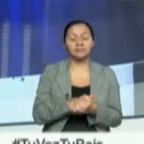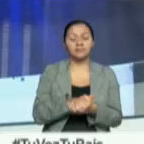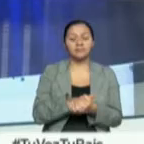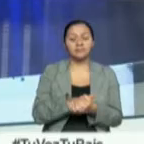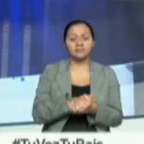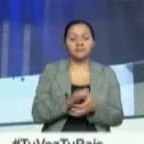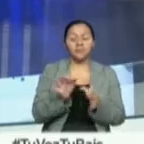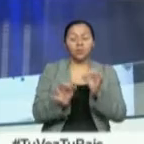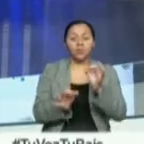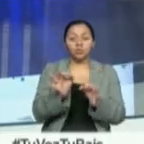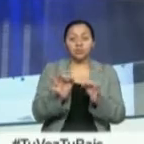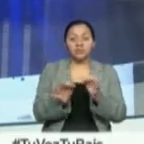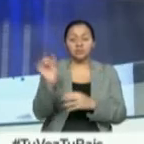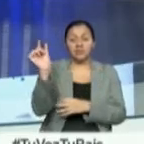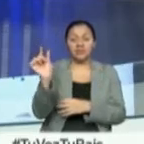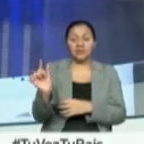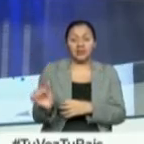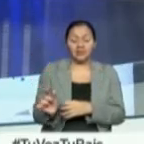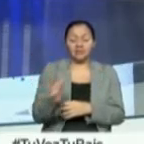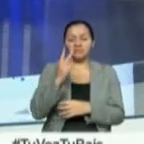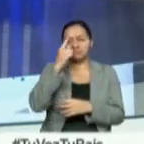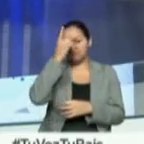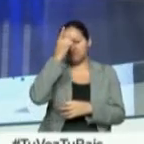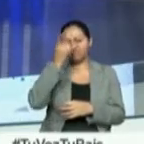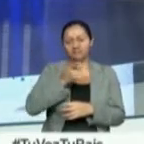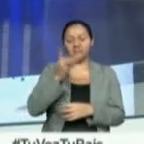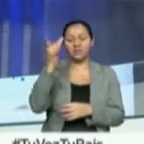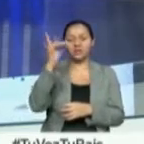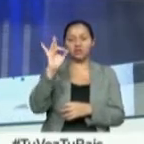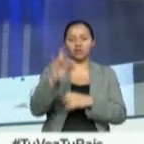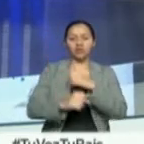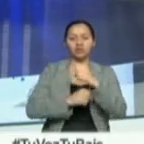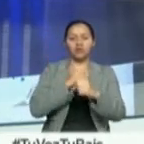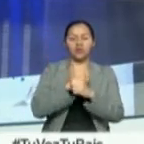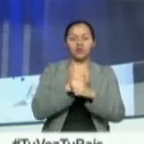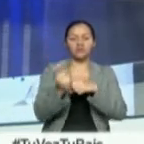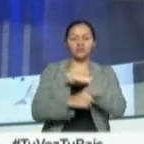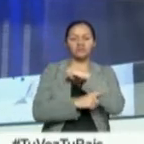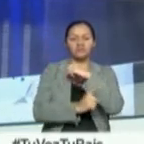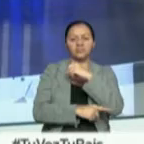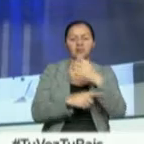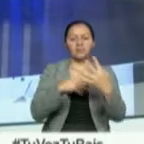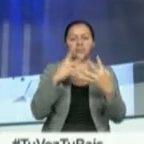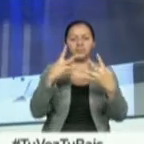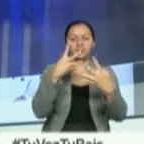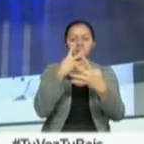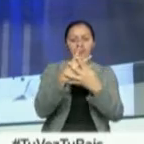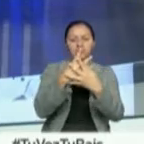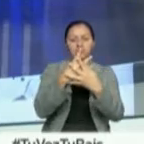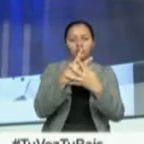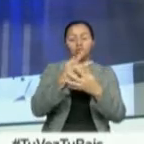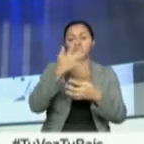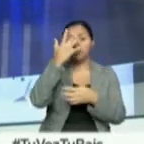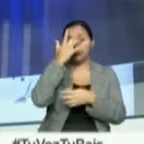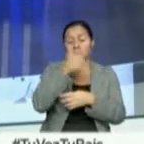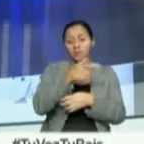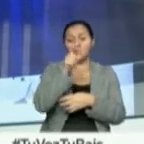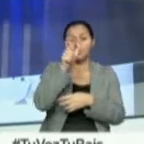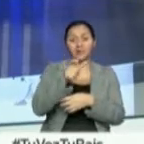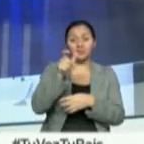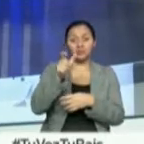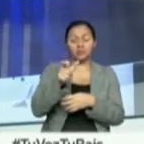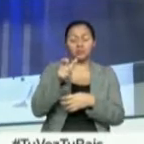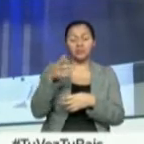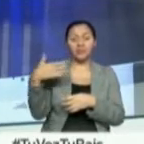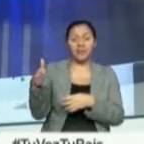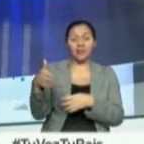la justicia italiana condenó a 18 años de cárcel al capitán de un barco pesquero cuyo naufragio provocó la muerte de más de